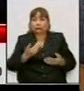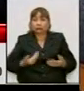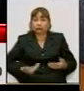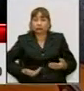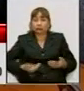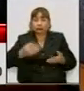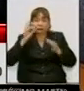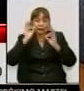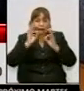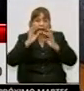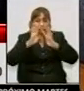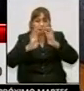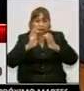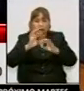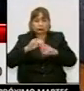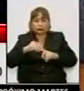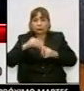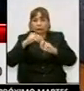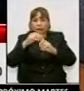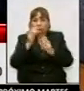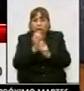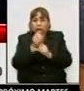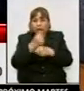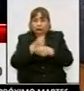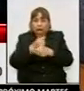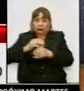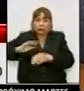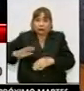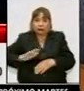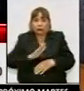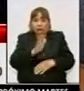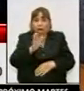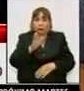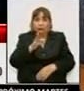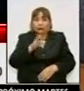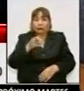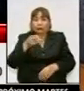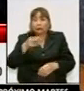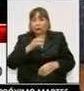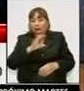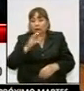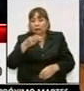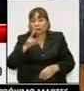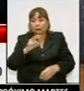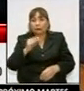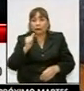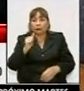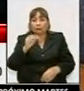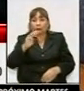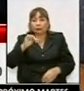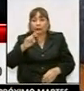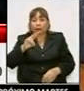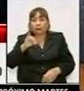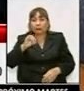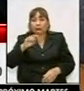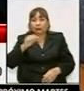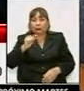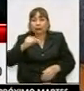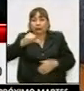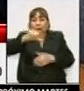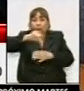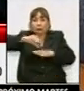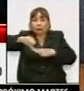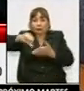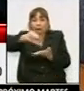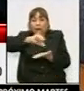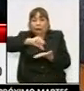un examen especial a la obra Intercambios Viales de la Avenida Guardia Chalaca entre la Avenida Marina, en el Óvalo Salum y